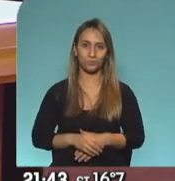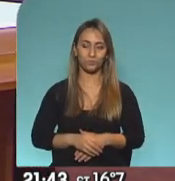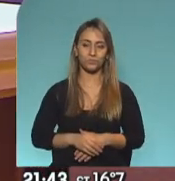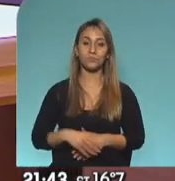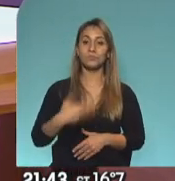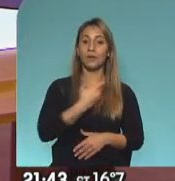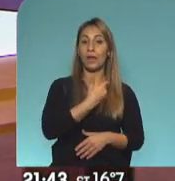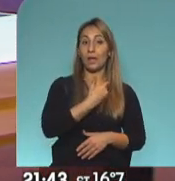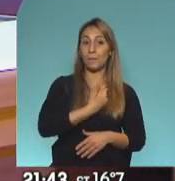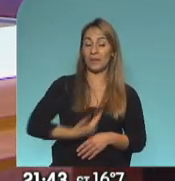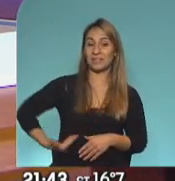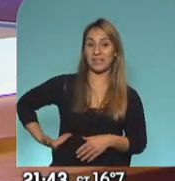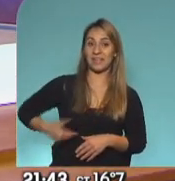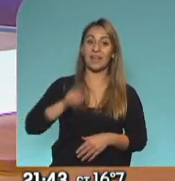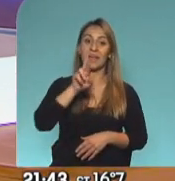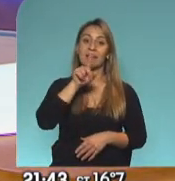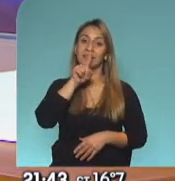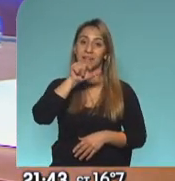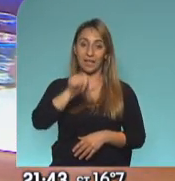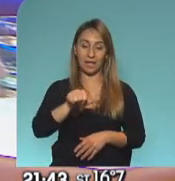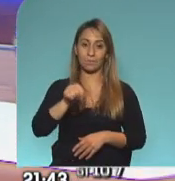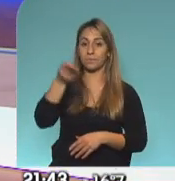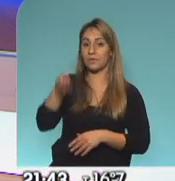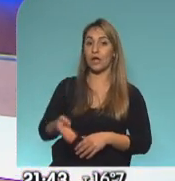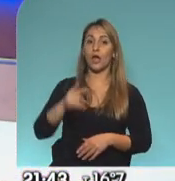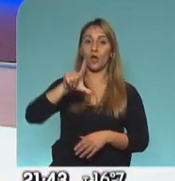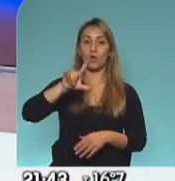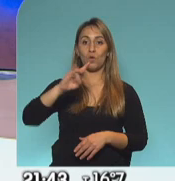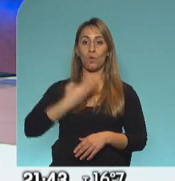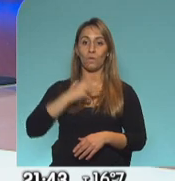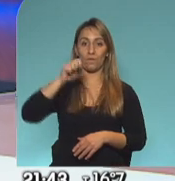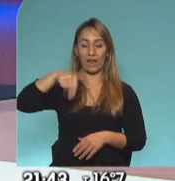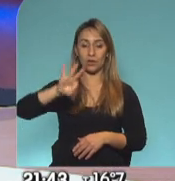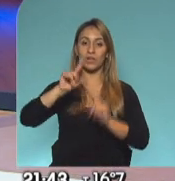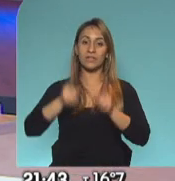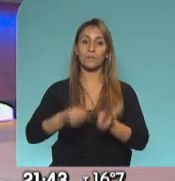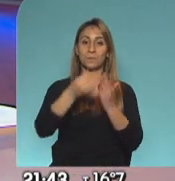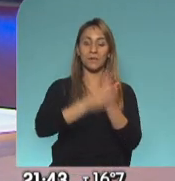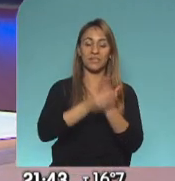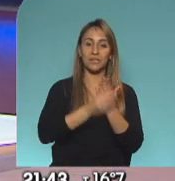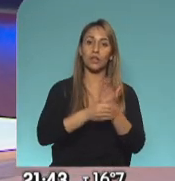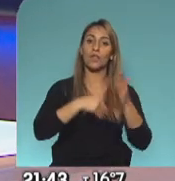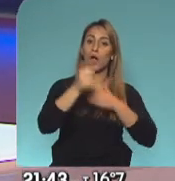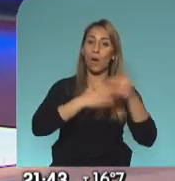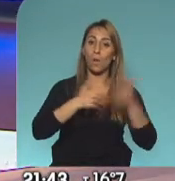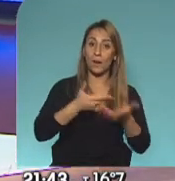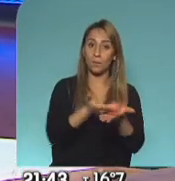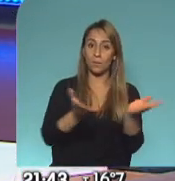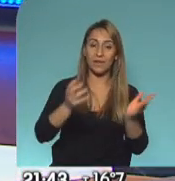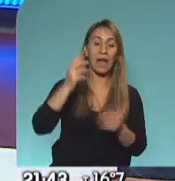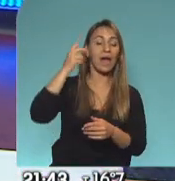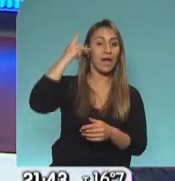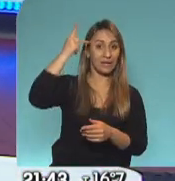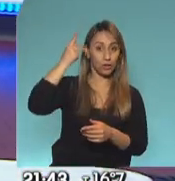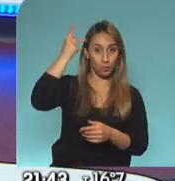La presidenta de Radio y Televisión Argentina, Rosario Lufrano, y el ministro de Obras Públicas de la Nación, Gabriel Catopodis, firmaron un